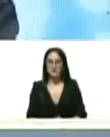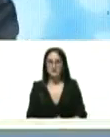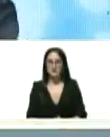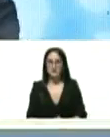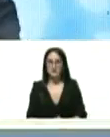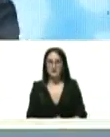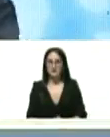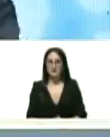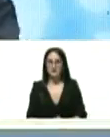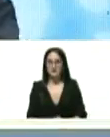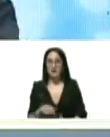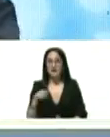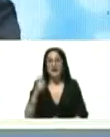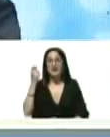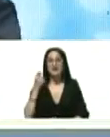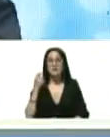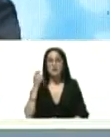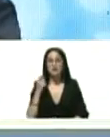Aquí se encuentra el diputado